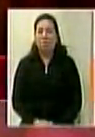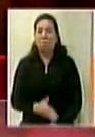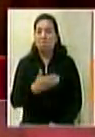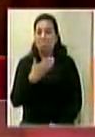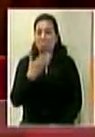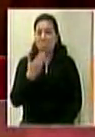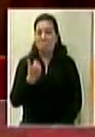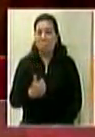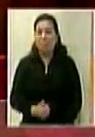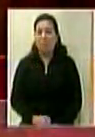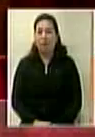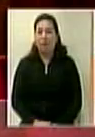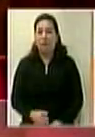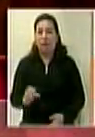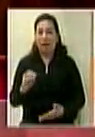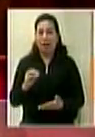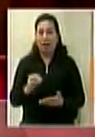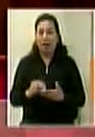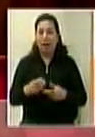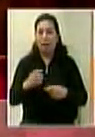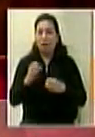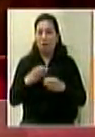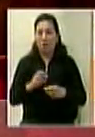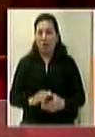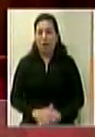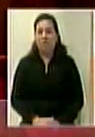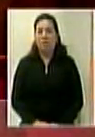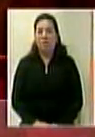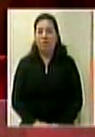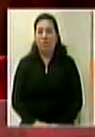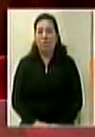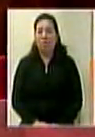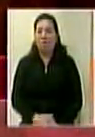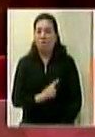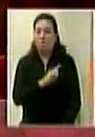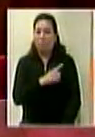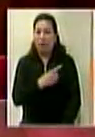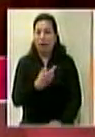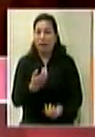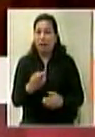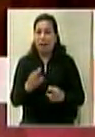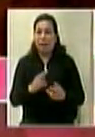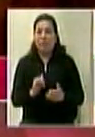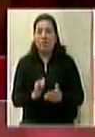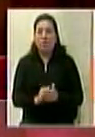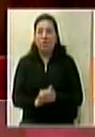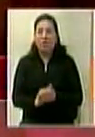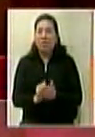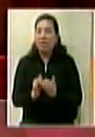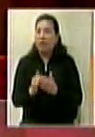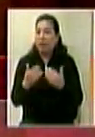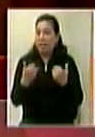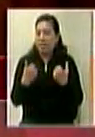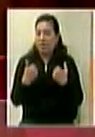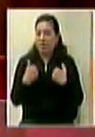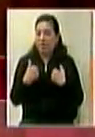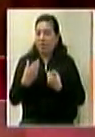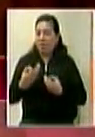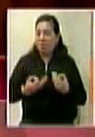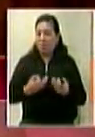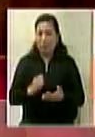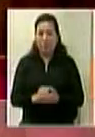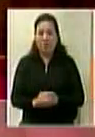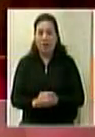mejorar la calidad del gasto público. ¿Y cómo? Fortaleciendo esta relación que tiene que tener el